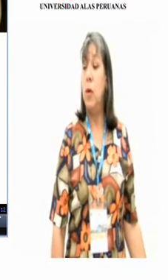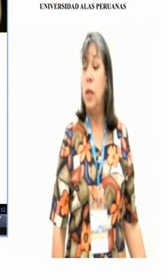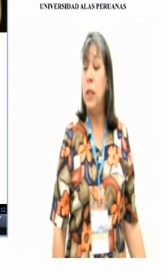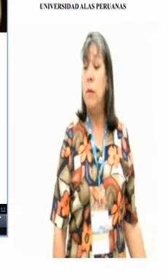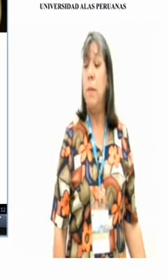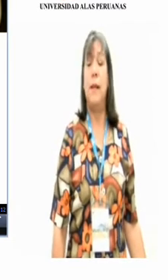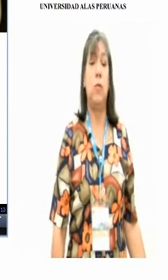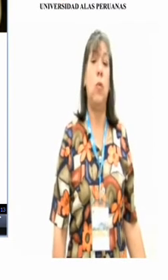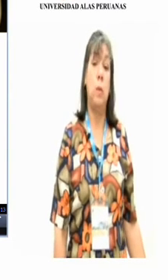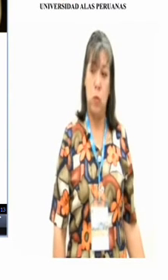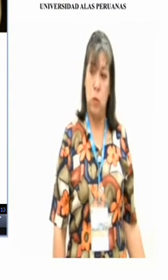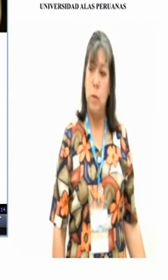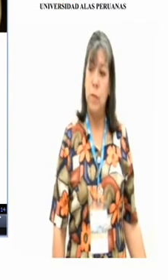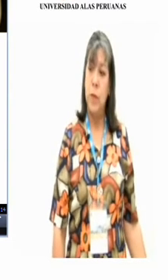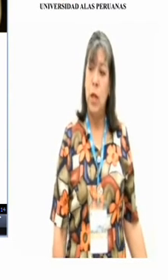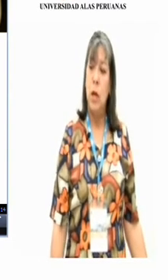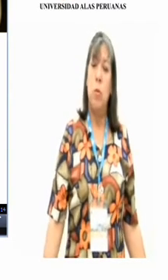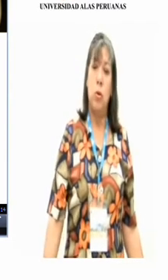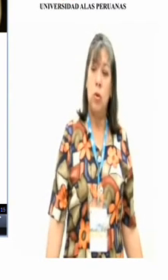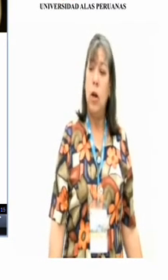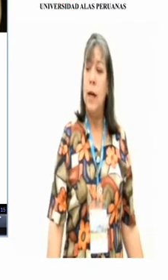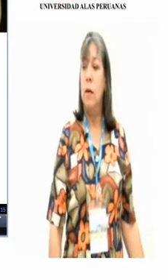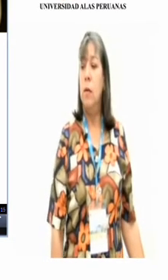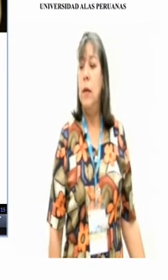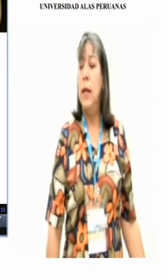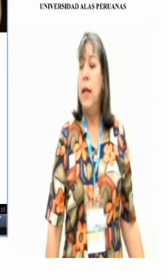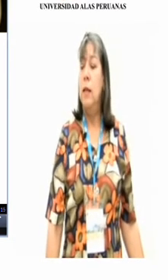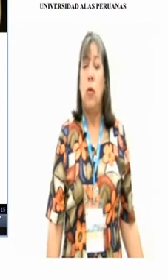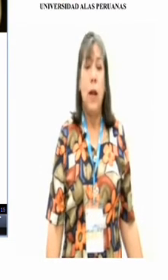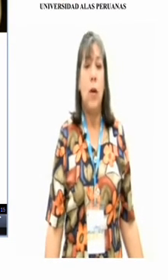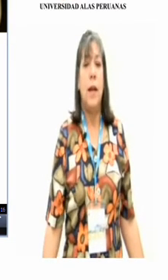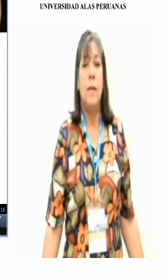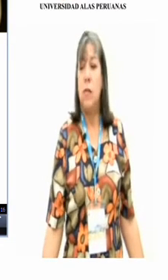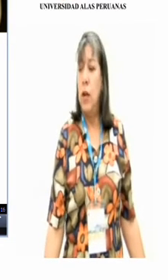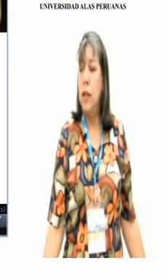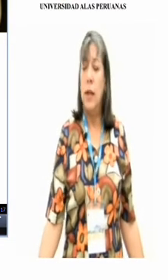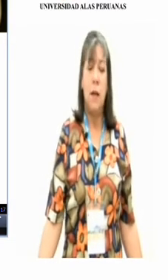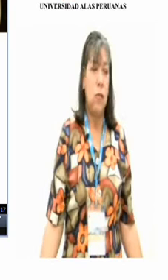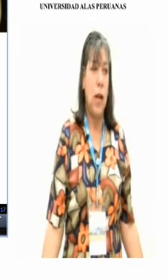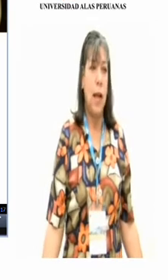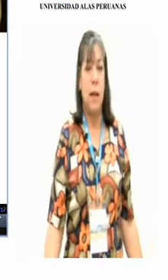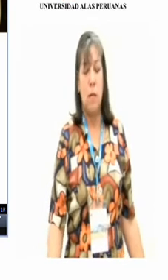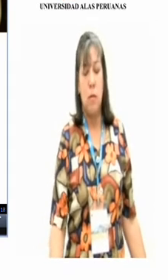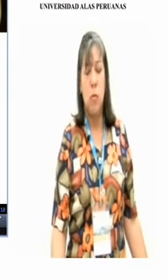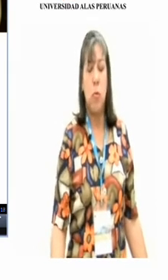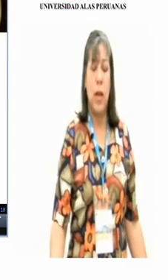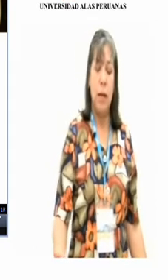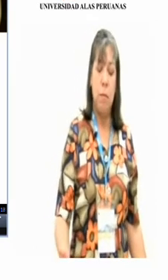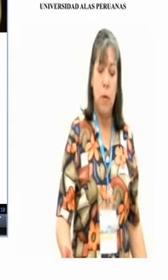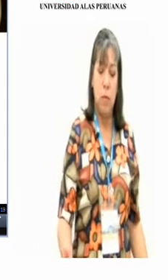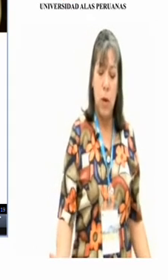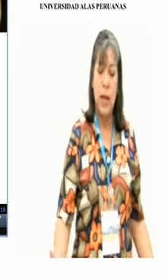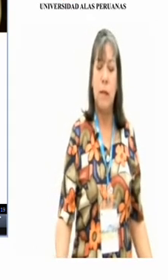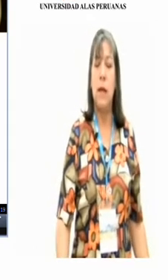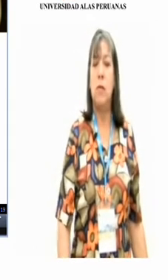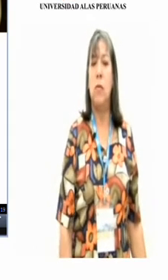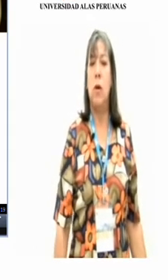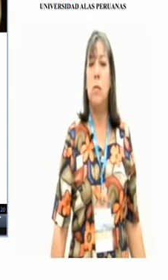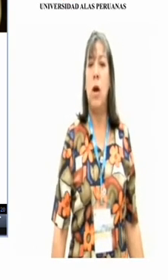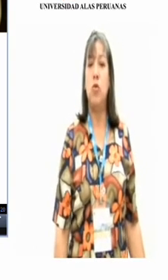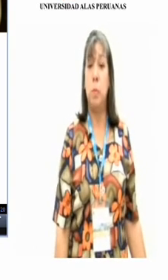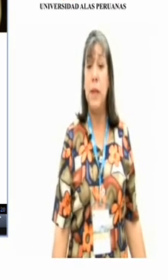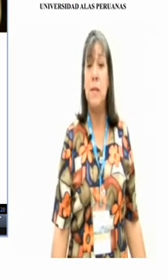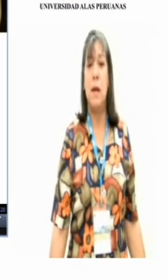la propuesta educativa para todo el mundo. Por otro lado, todas las organizaciones internacionales, como por ejemplo las